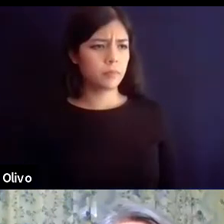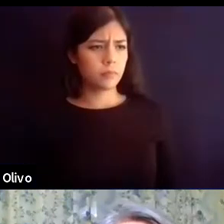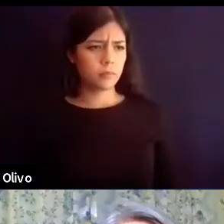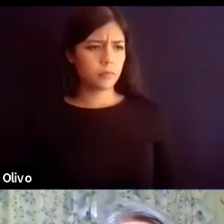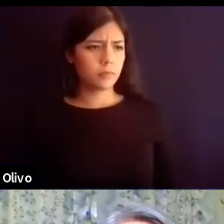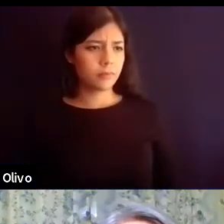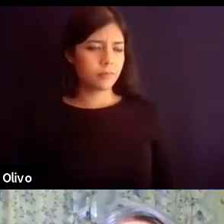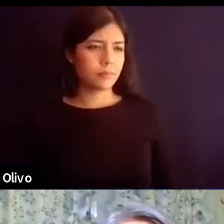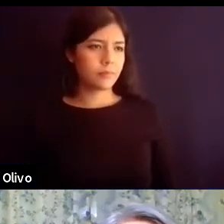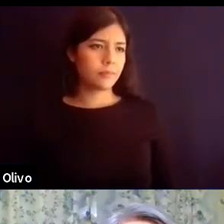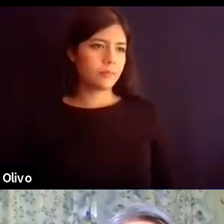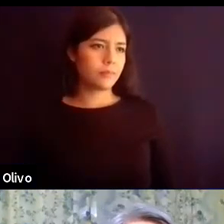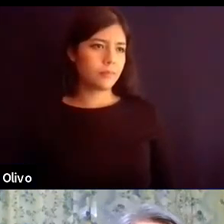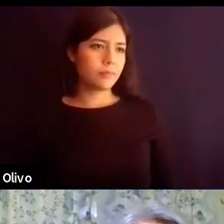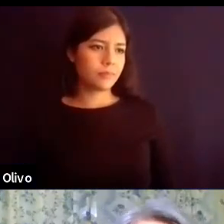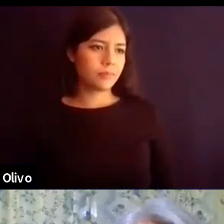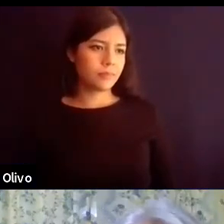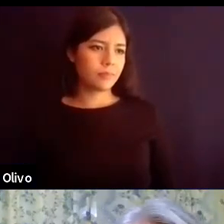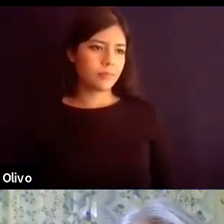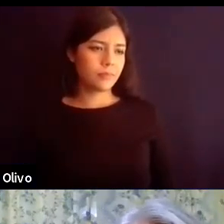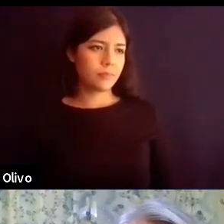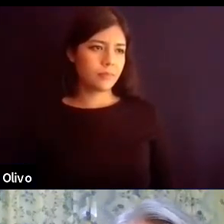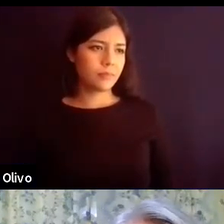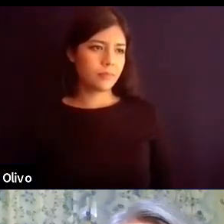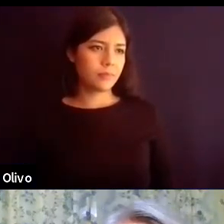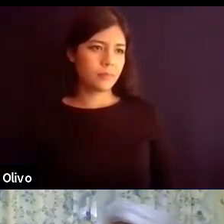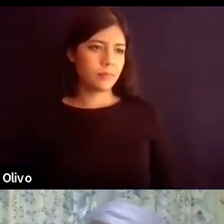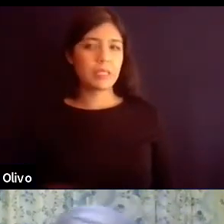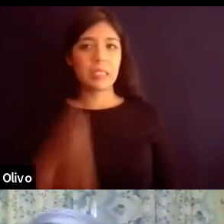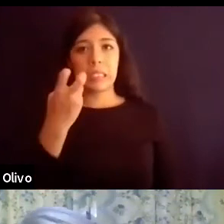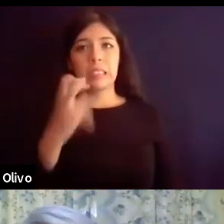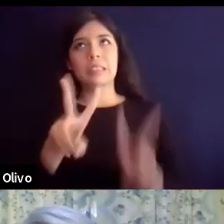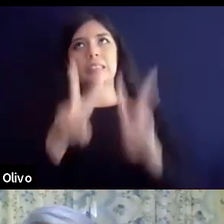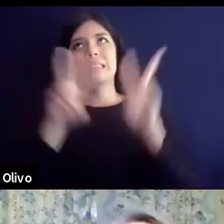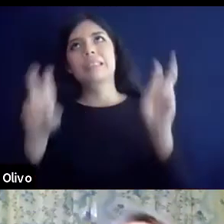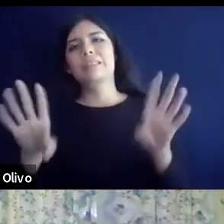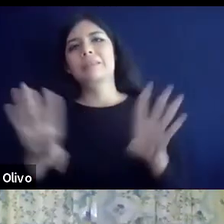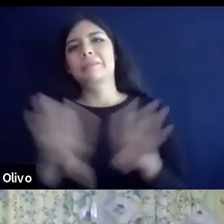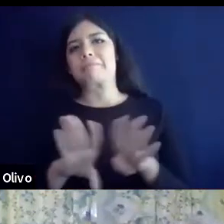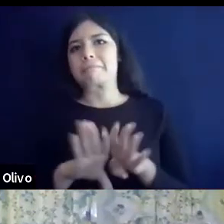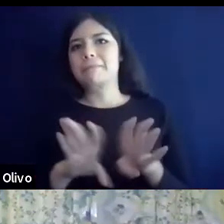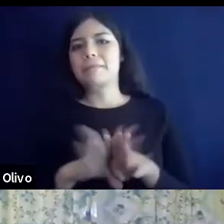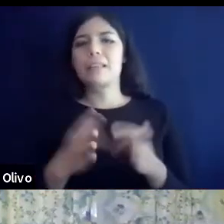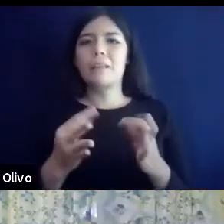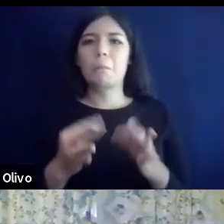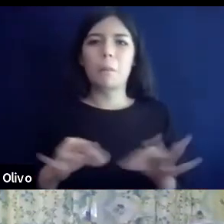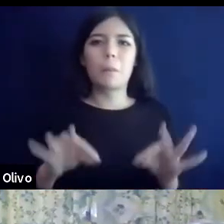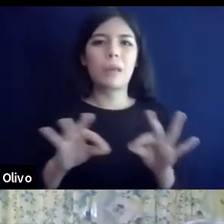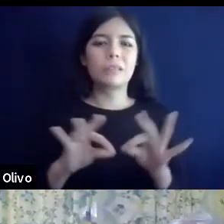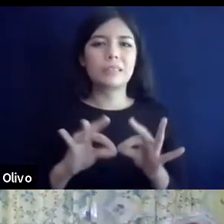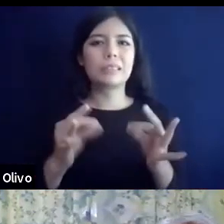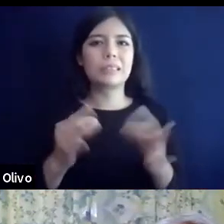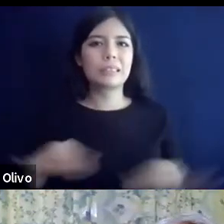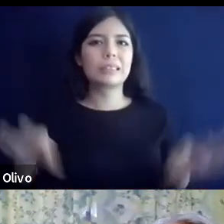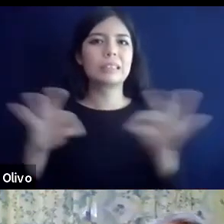Perdón que te interrumpa, pero siento que es un tema muy, muy delicado y que sí tenemos que